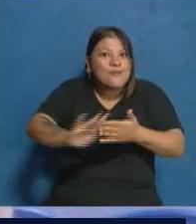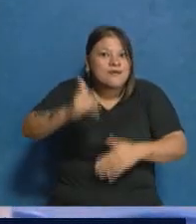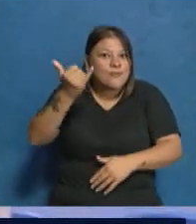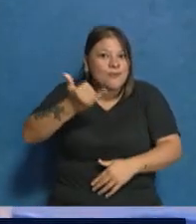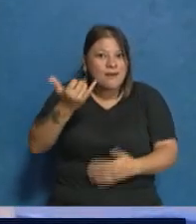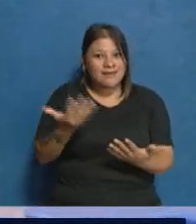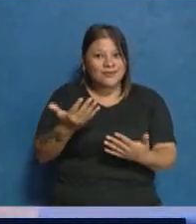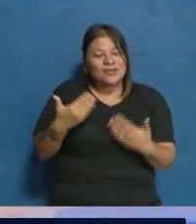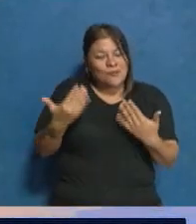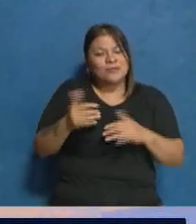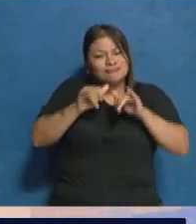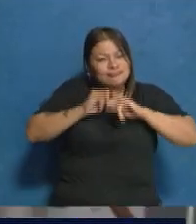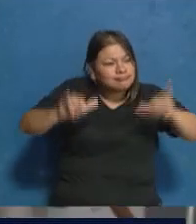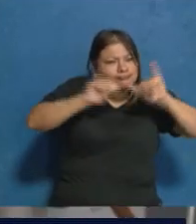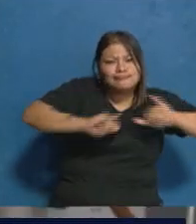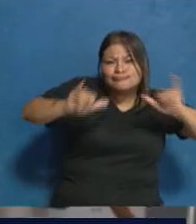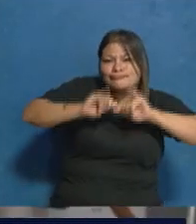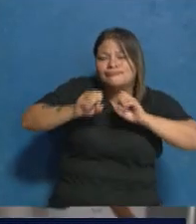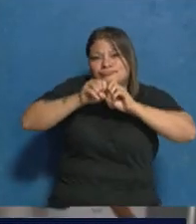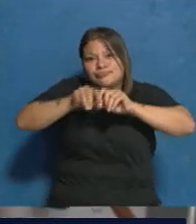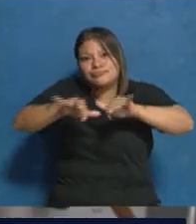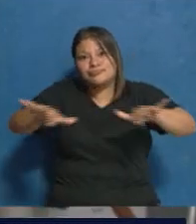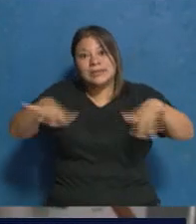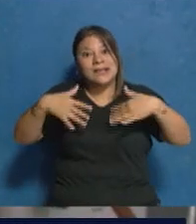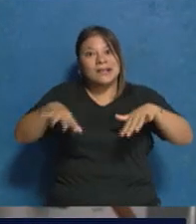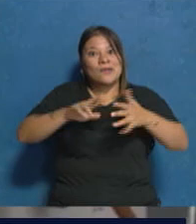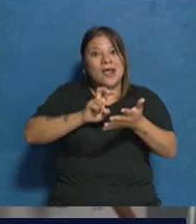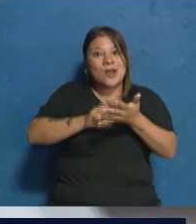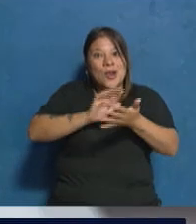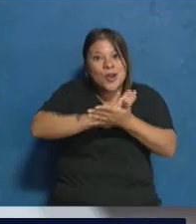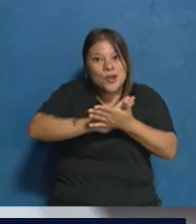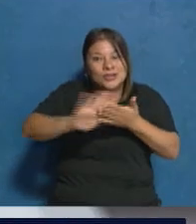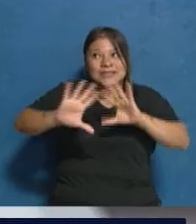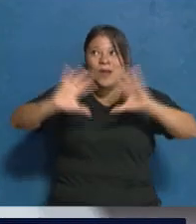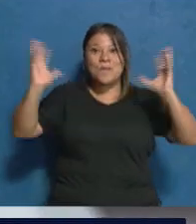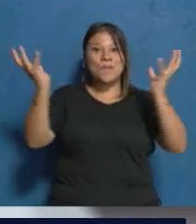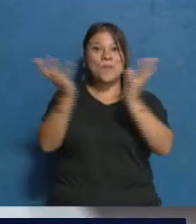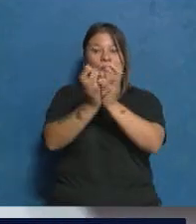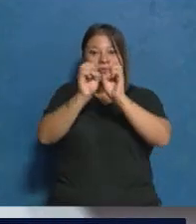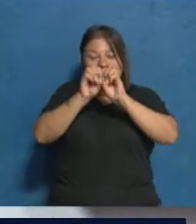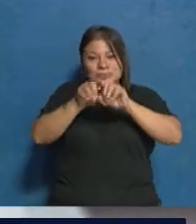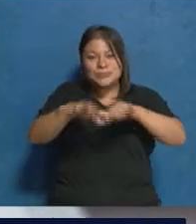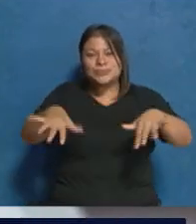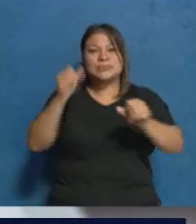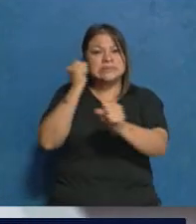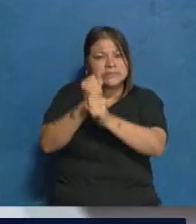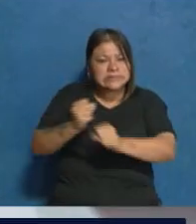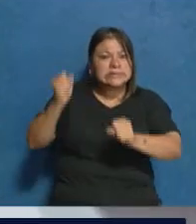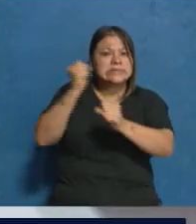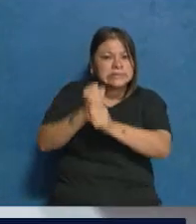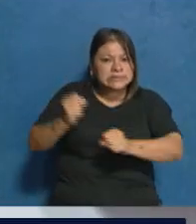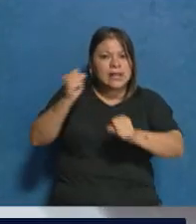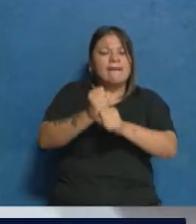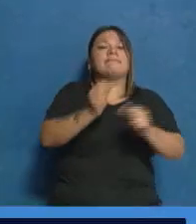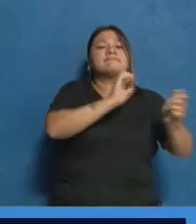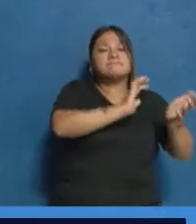está bueno difundirlo y además esta es una noticia internacional porque son muchos los trabajos, los tratamientos y